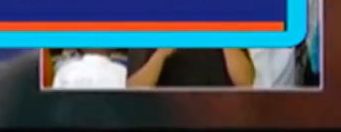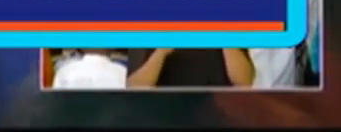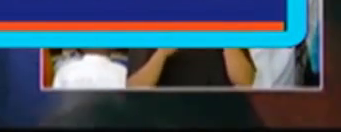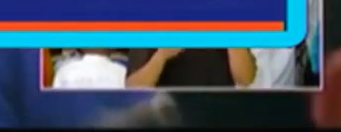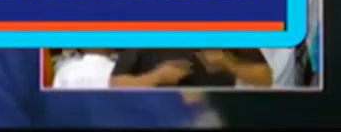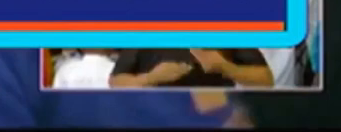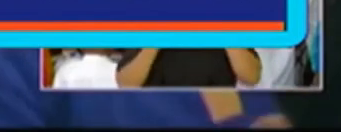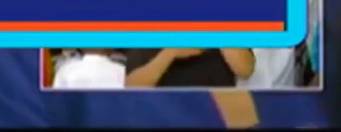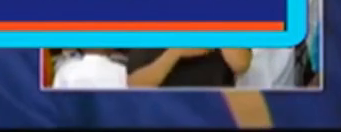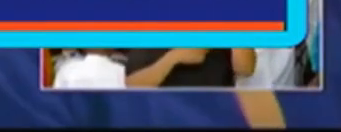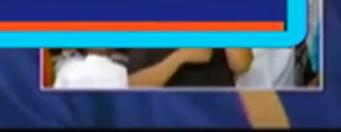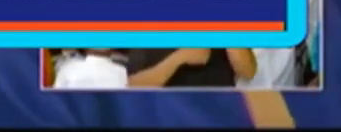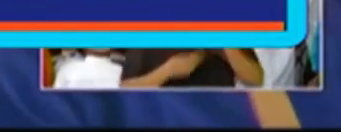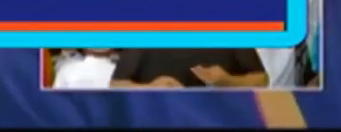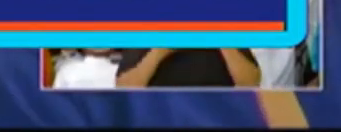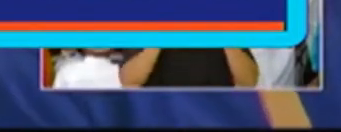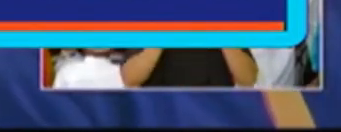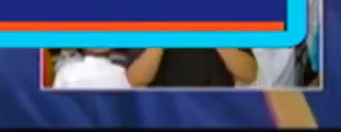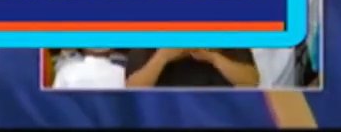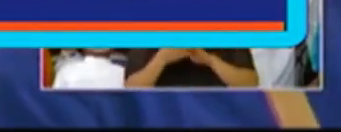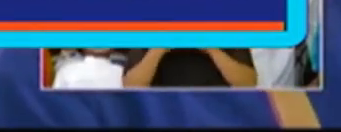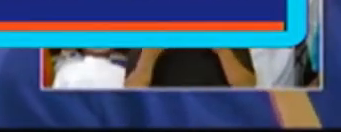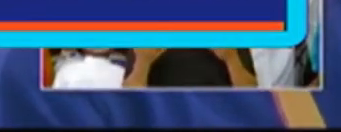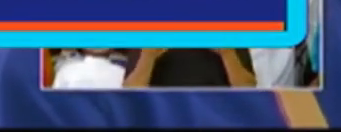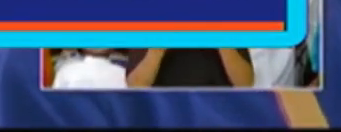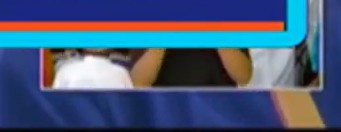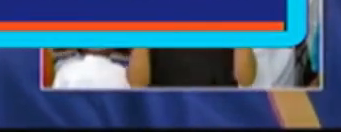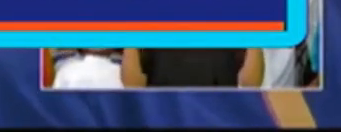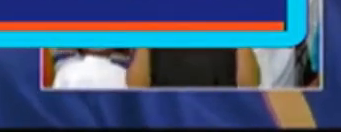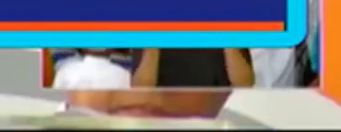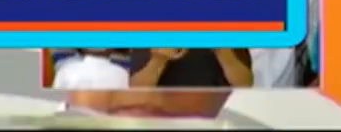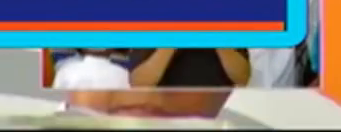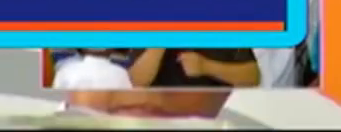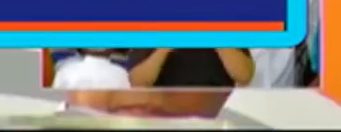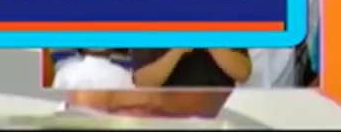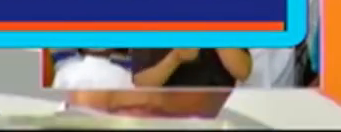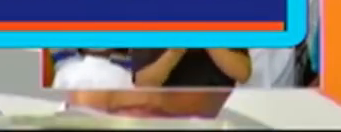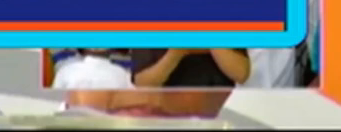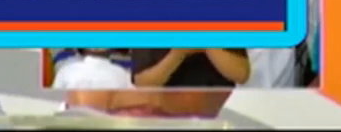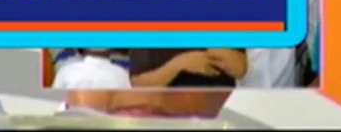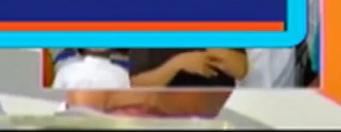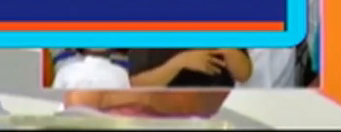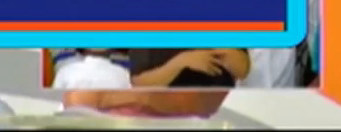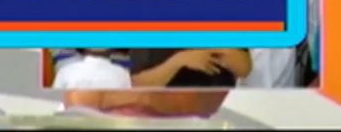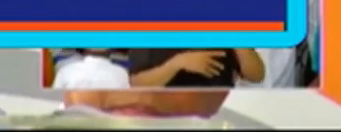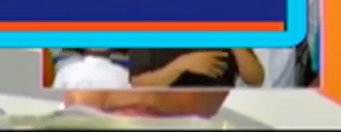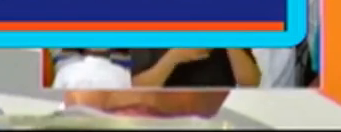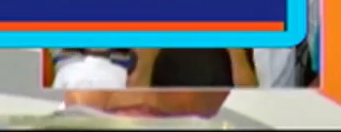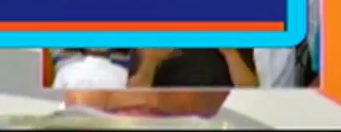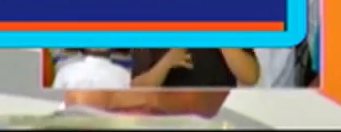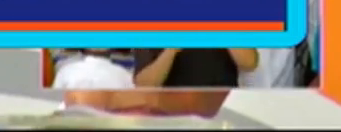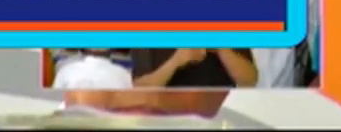vivir mejor y vivir en paz. Dar apertura a este año escolar 22-23 es parte